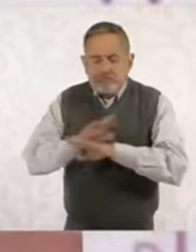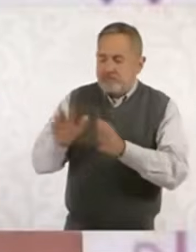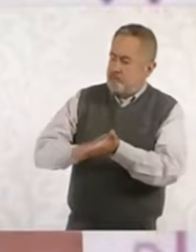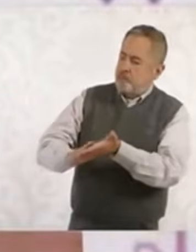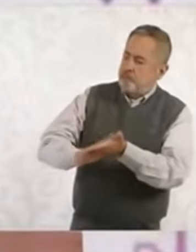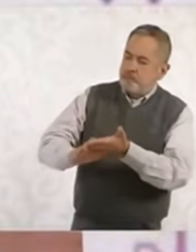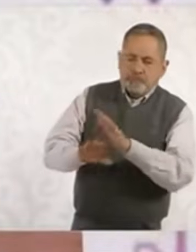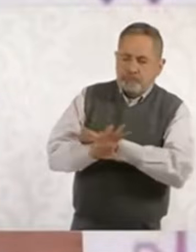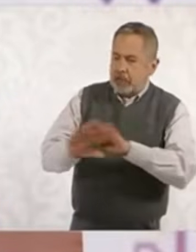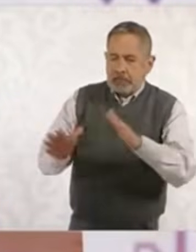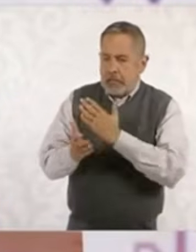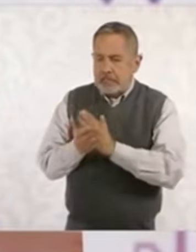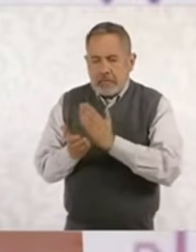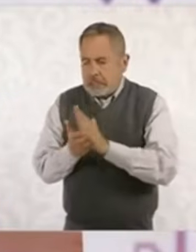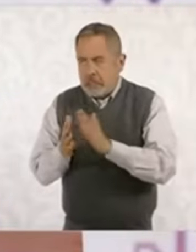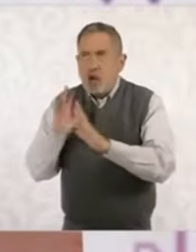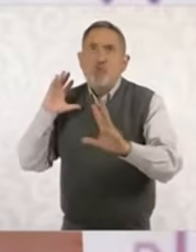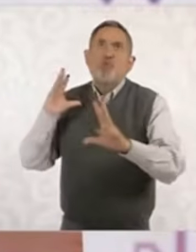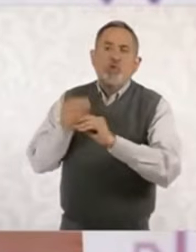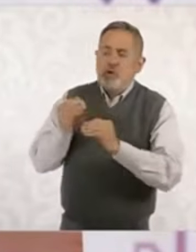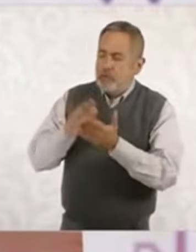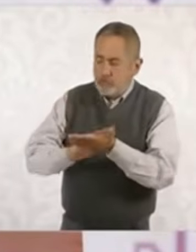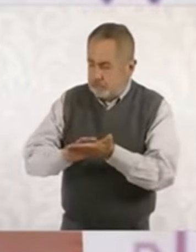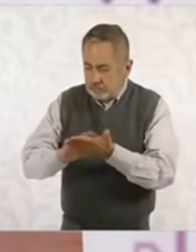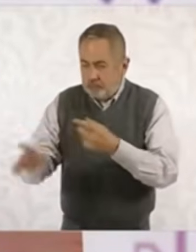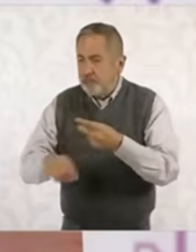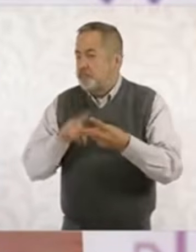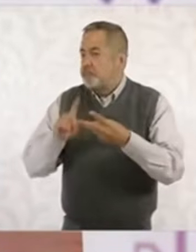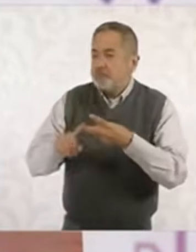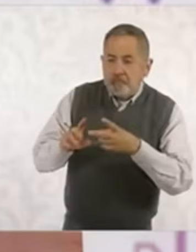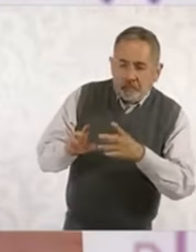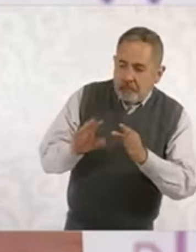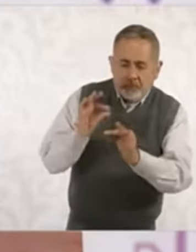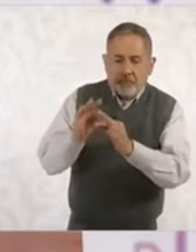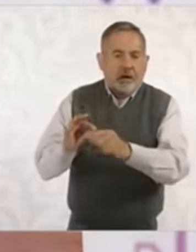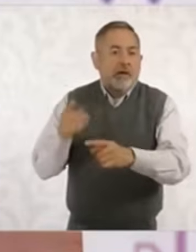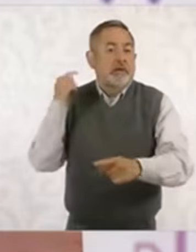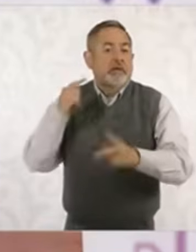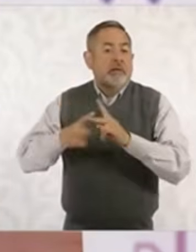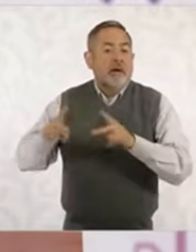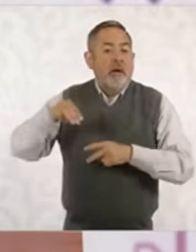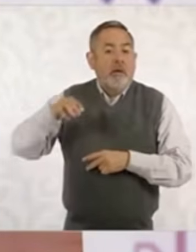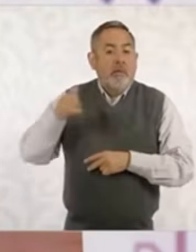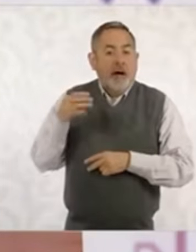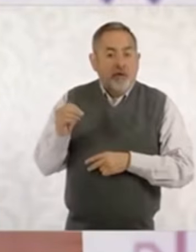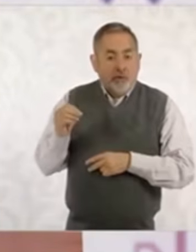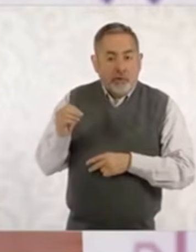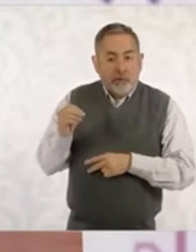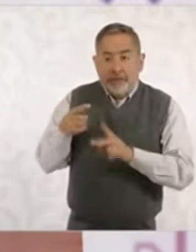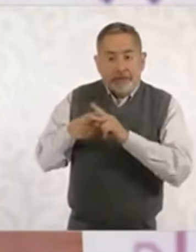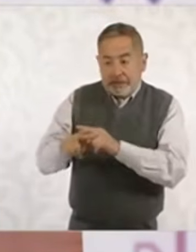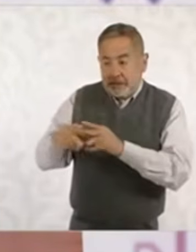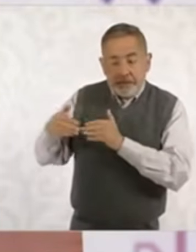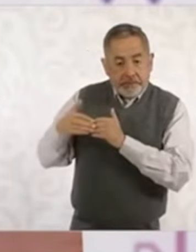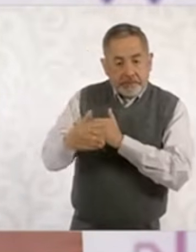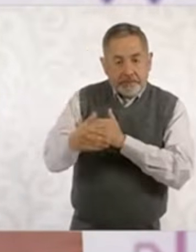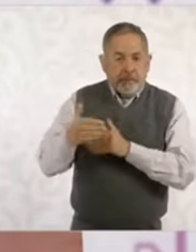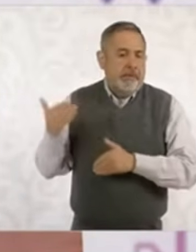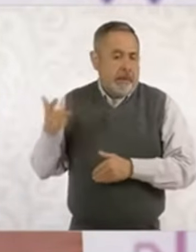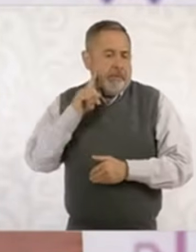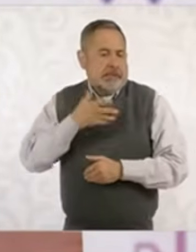y liquidando los créditos para el caso del FOBISTE comenzó en el mes de mayo después de la publicación del decreto de